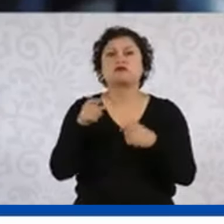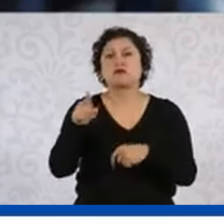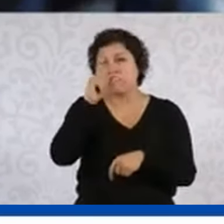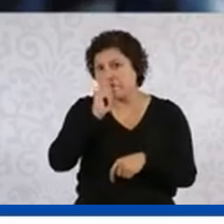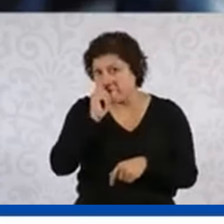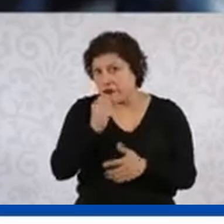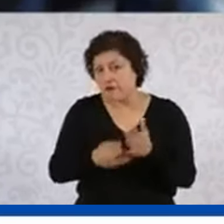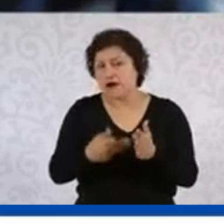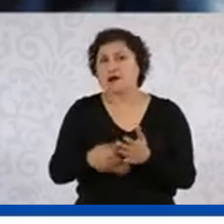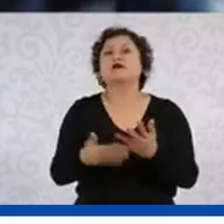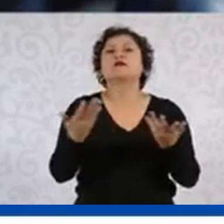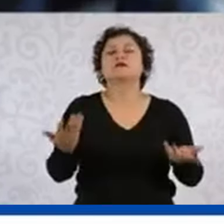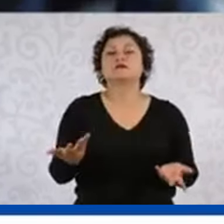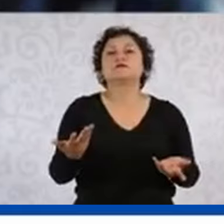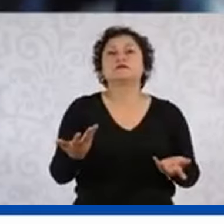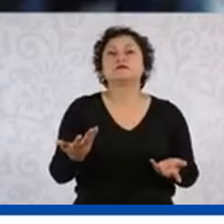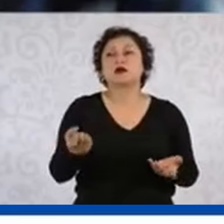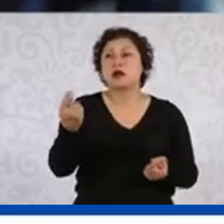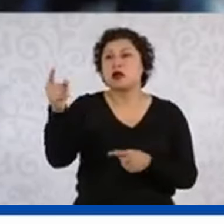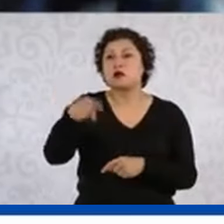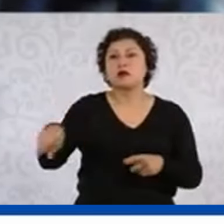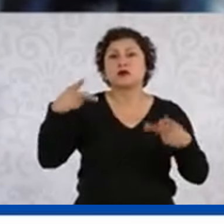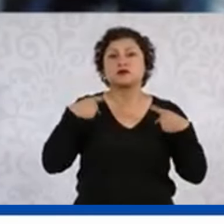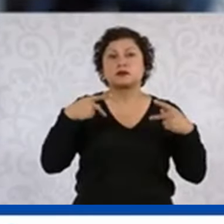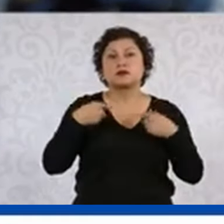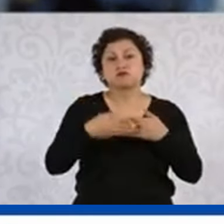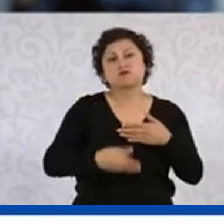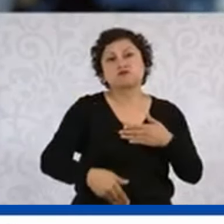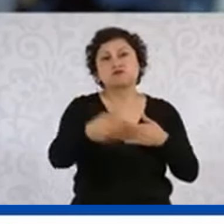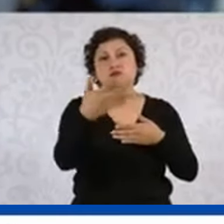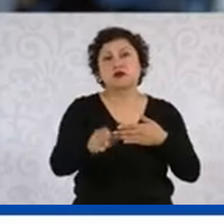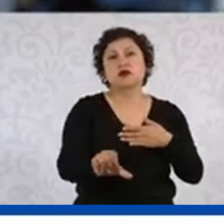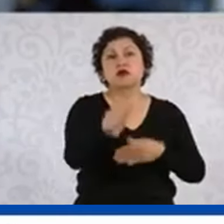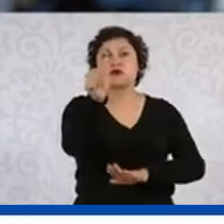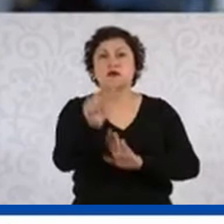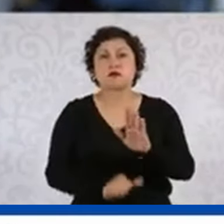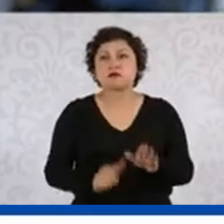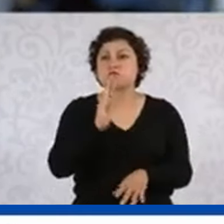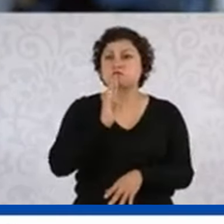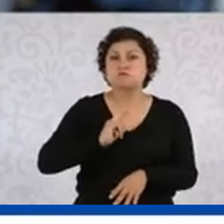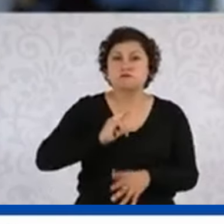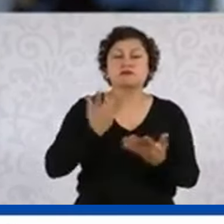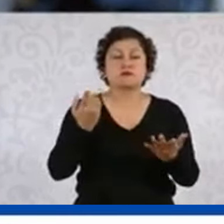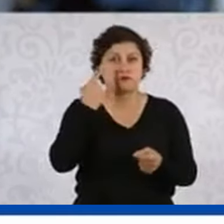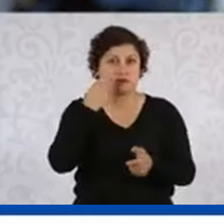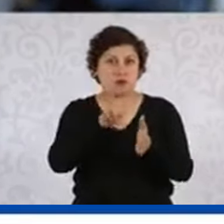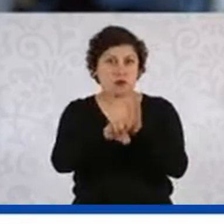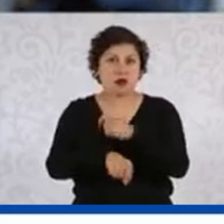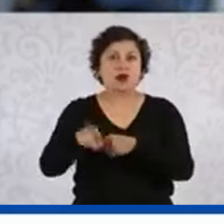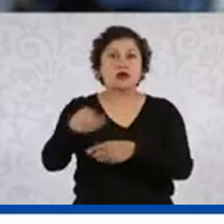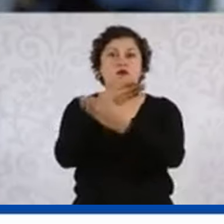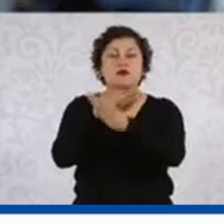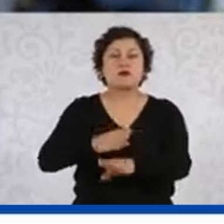al cajero automático. Hay casos que llevan hasta 10, 11 meses, un caso particular en la sucursal Coyoacán,